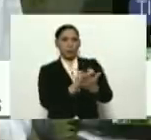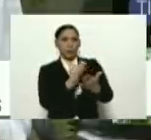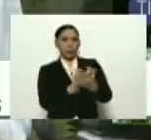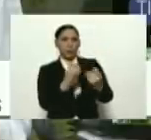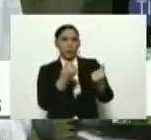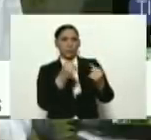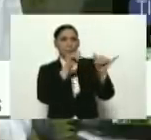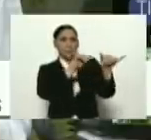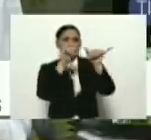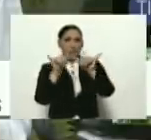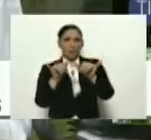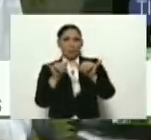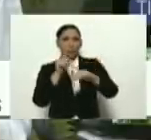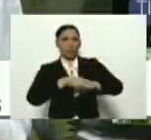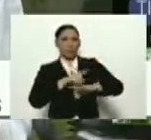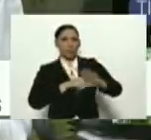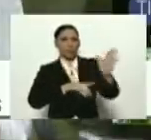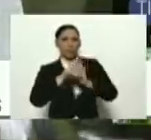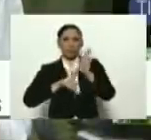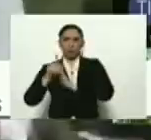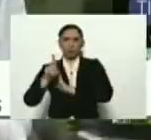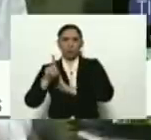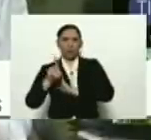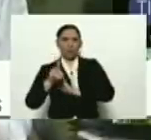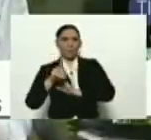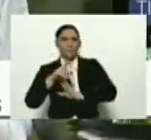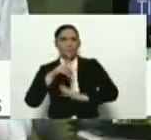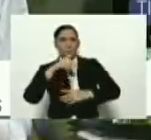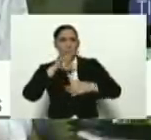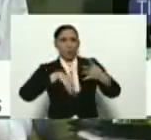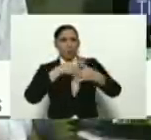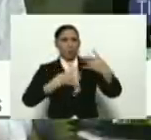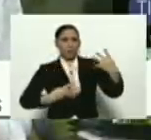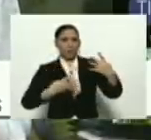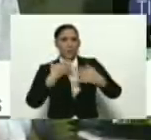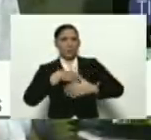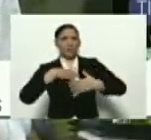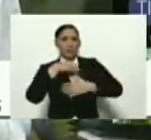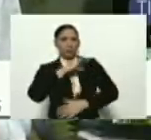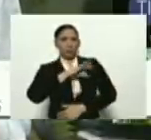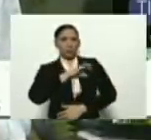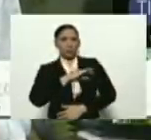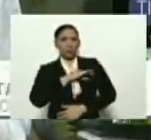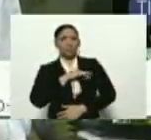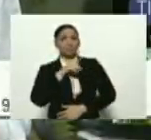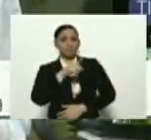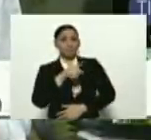propio tiempo desarrollar programas de beneficio social. Los